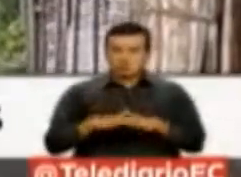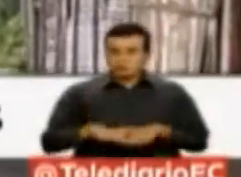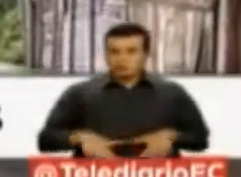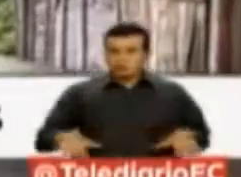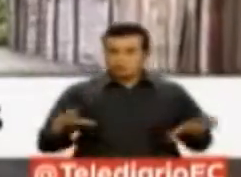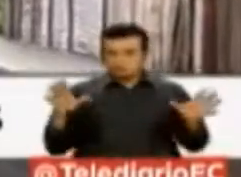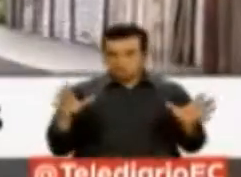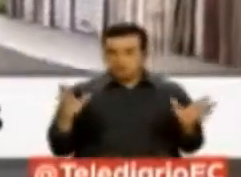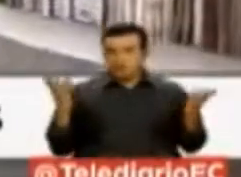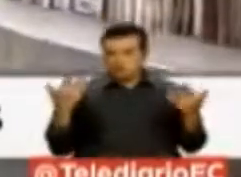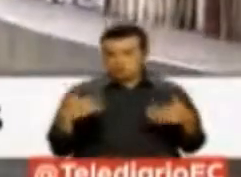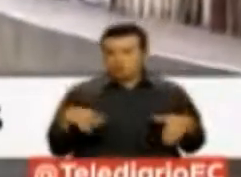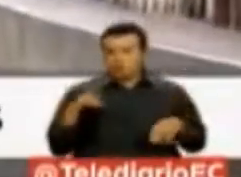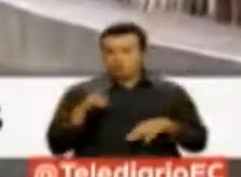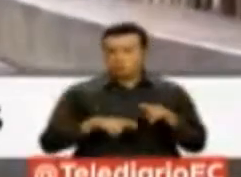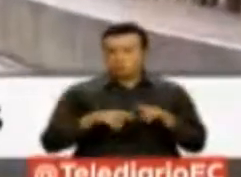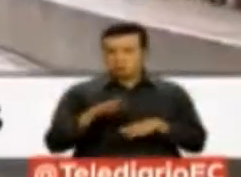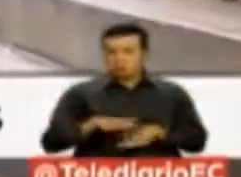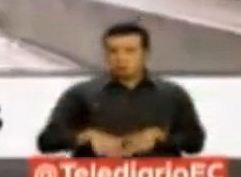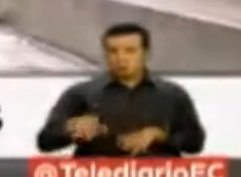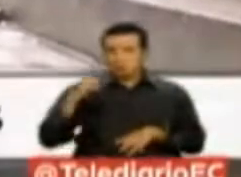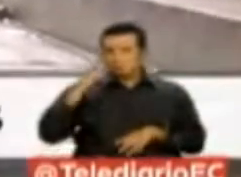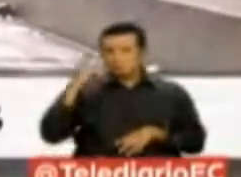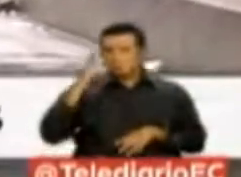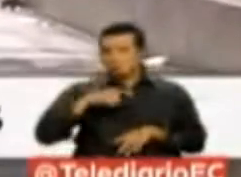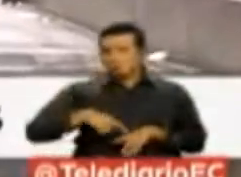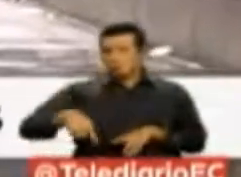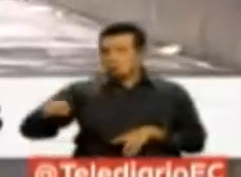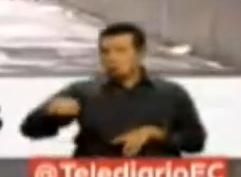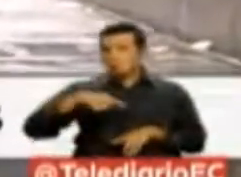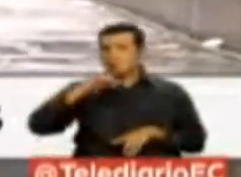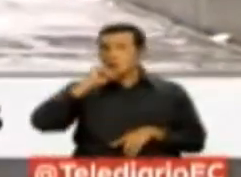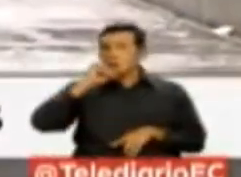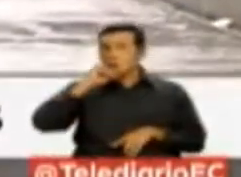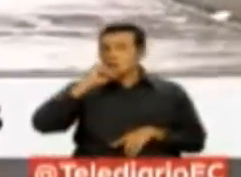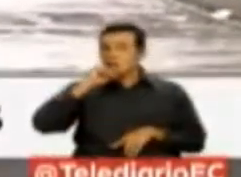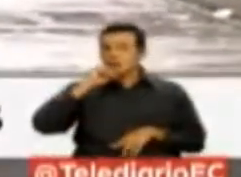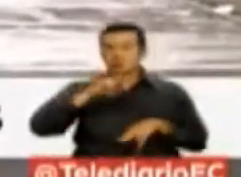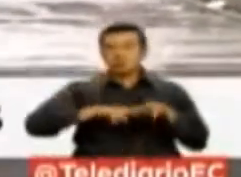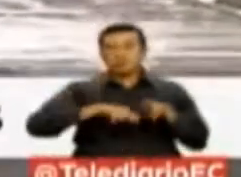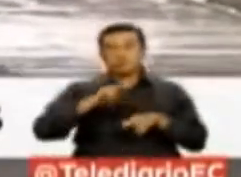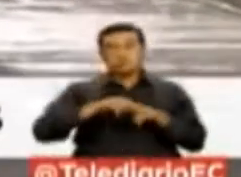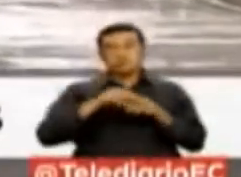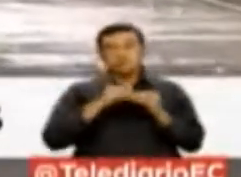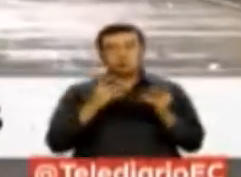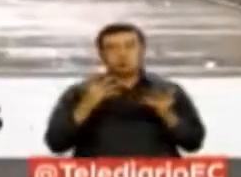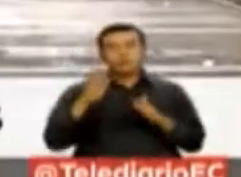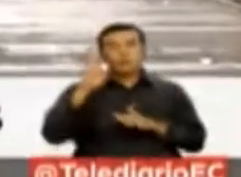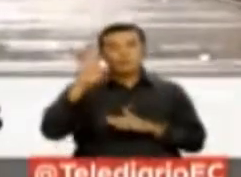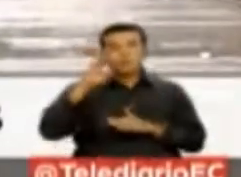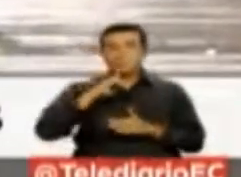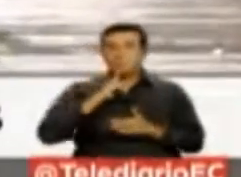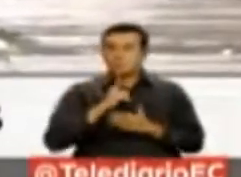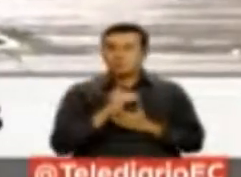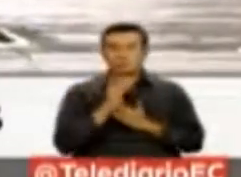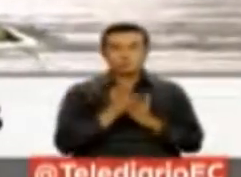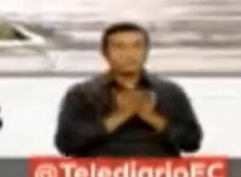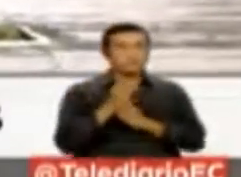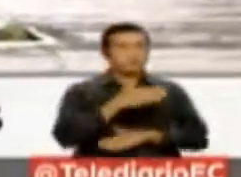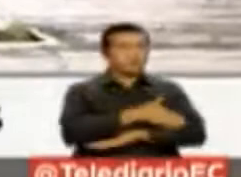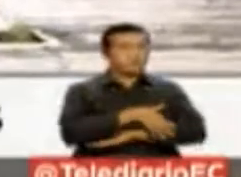esta parte de aquí como ve hasta allá hasta la final pero no ha avanzado con las obras que él prometió servicios